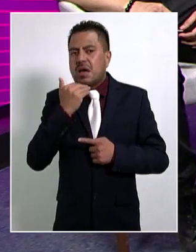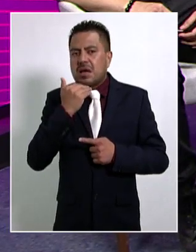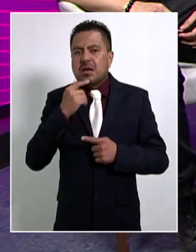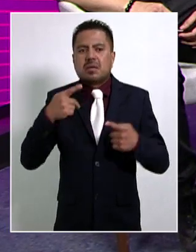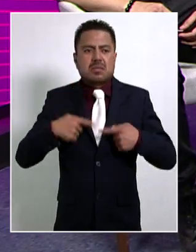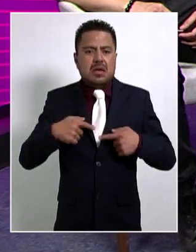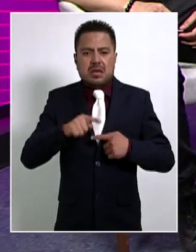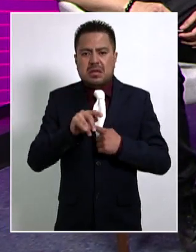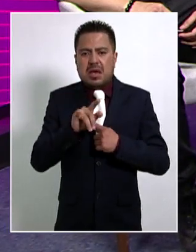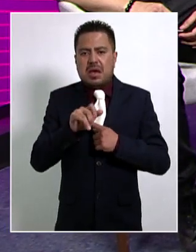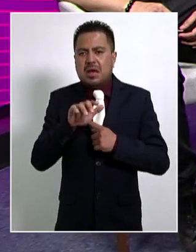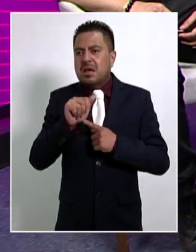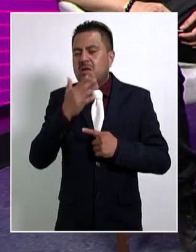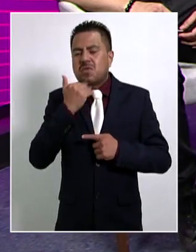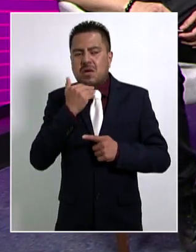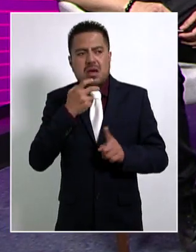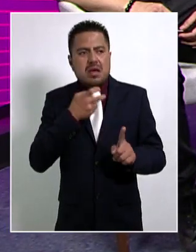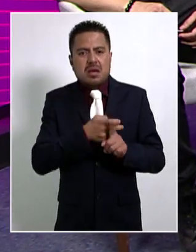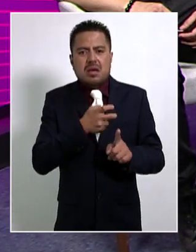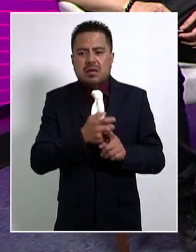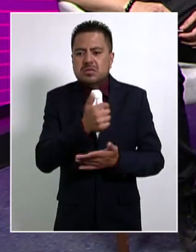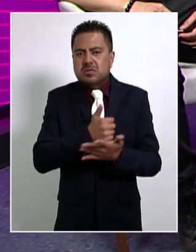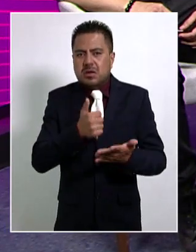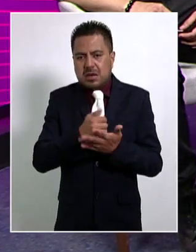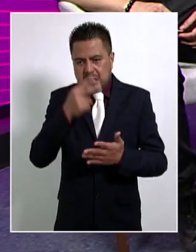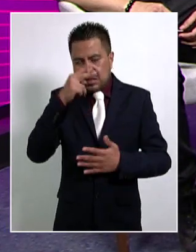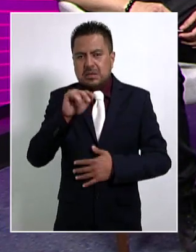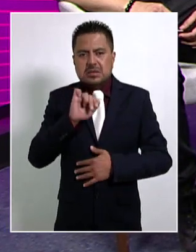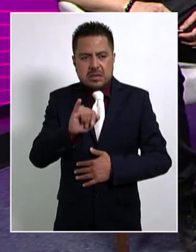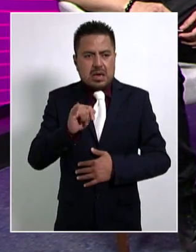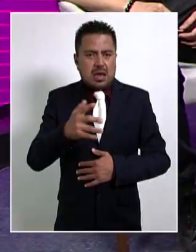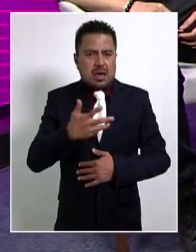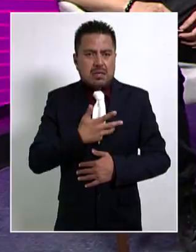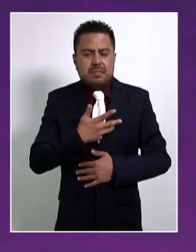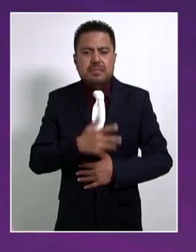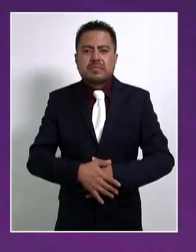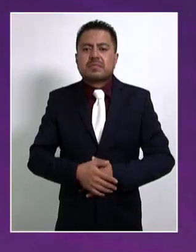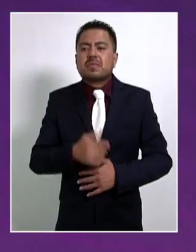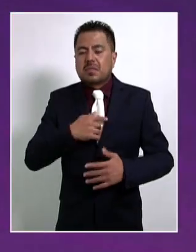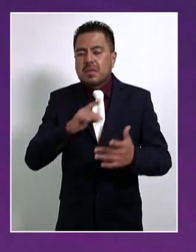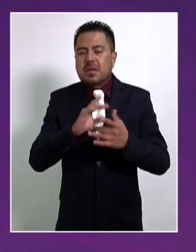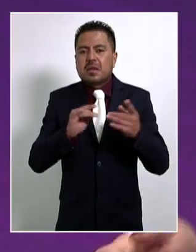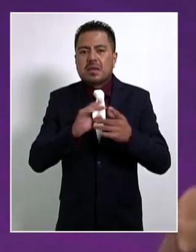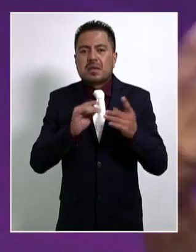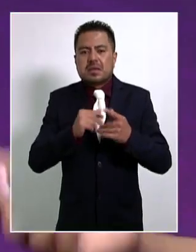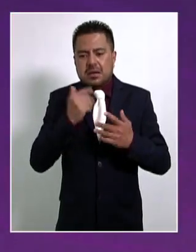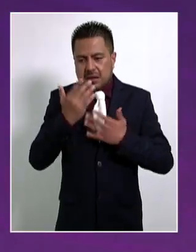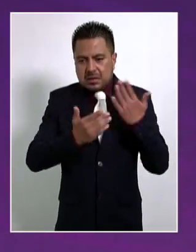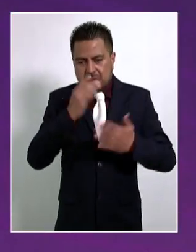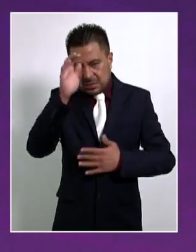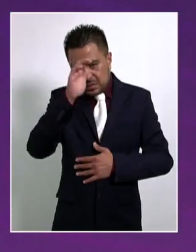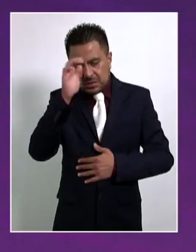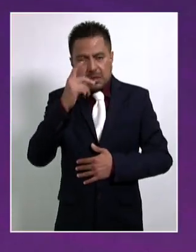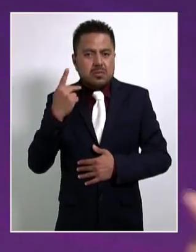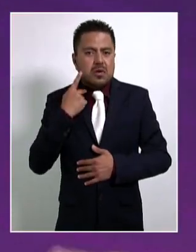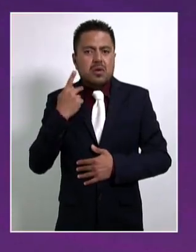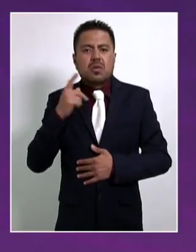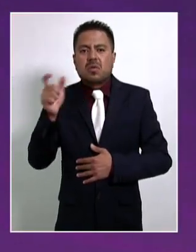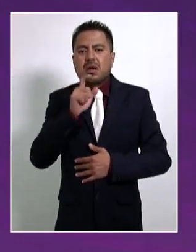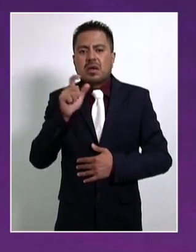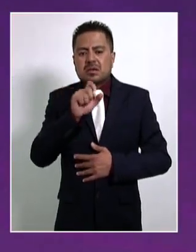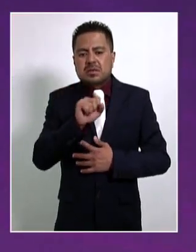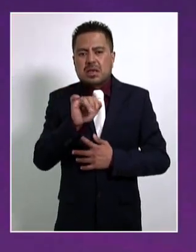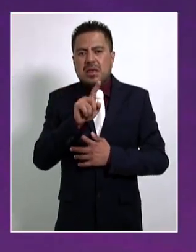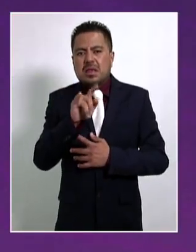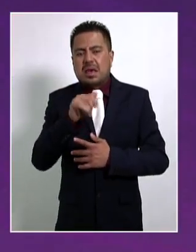como persona trans en Acatlán no existe. En la Ciudad de México sí. Y bueno, les comentaba que estudié ciencia política y bueno, cuando estaba en el